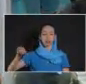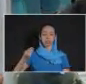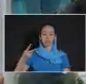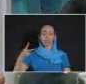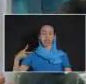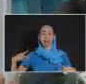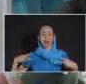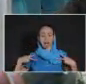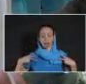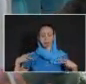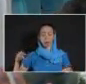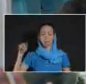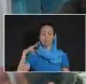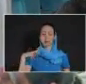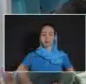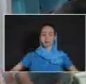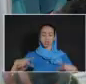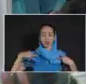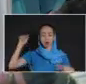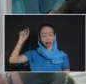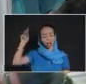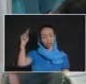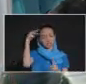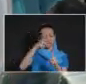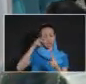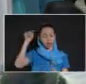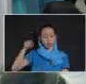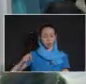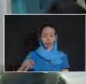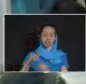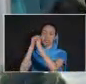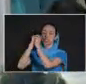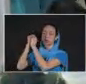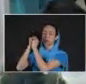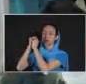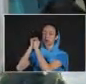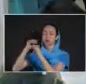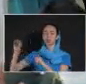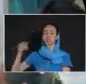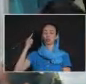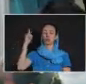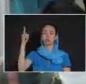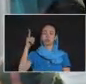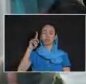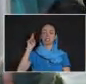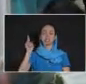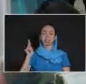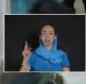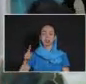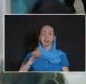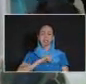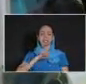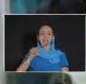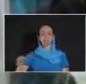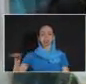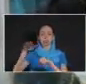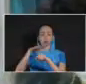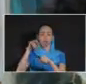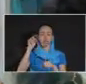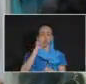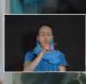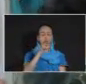te suplico que siempre el temor tuyo esté sobre ellos. Bendecimos sus